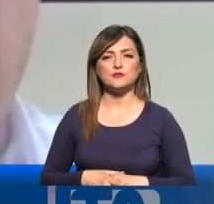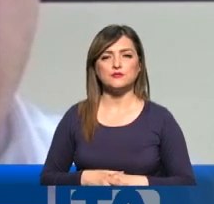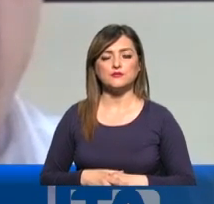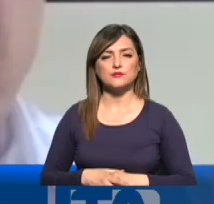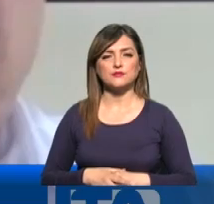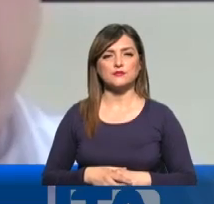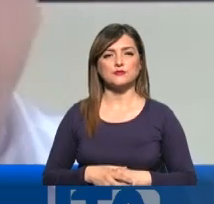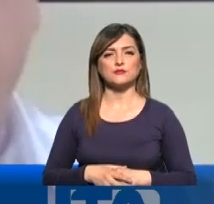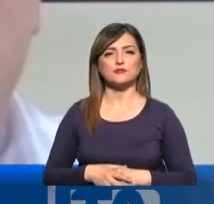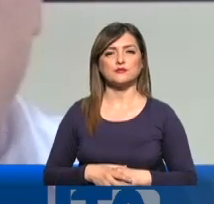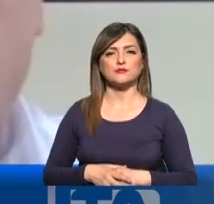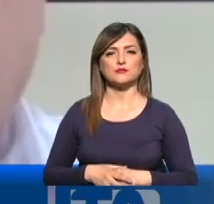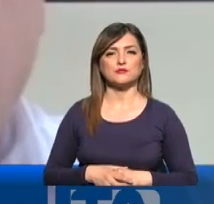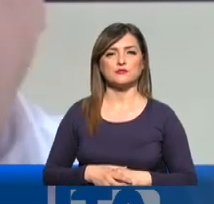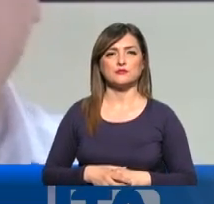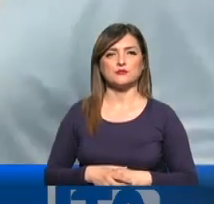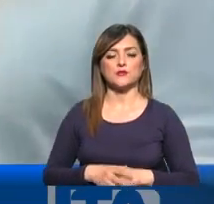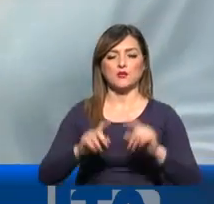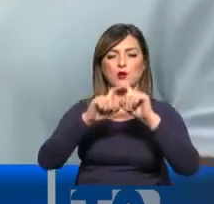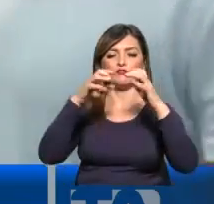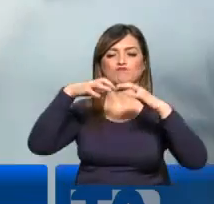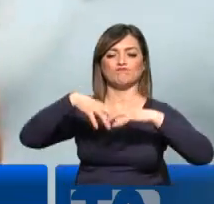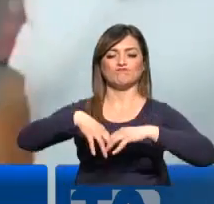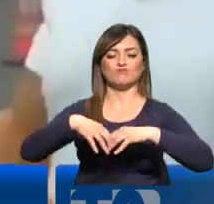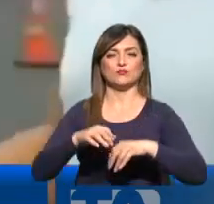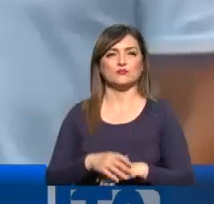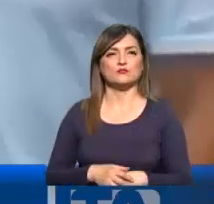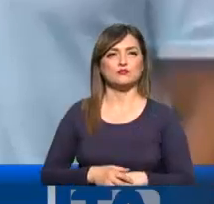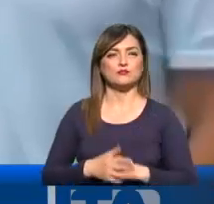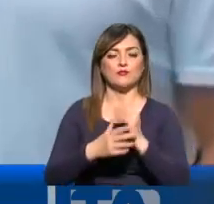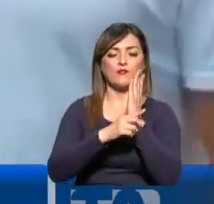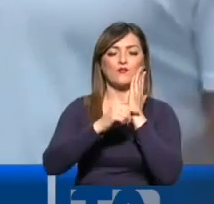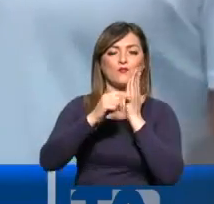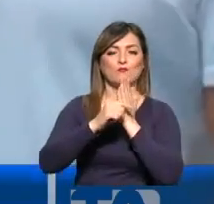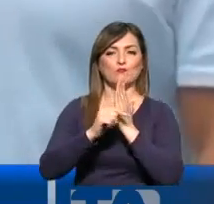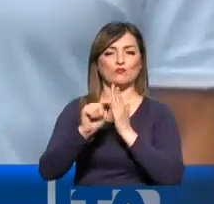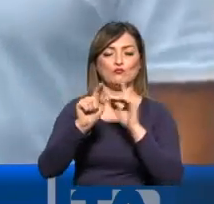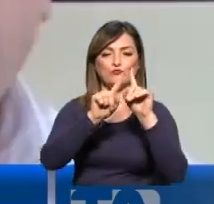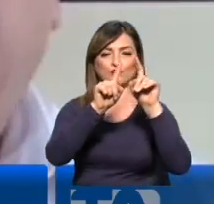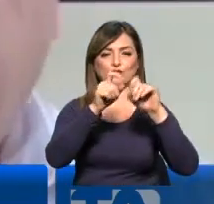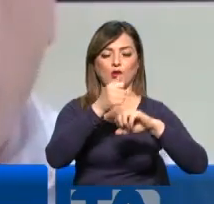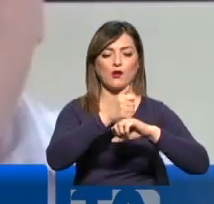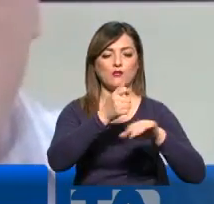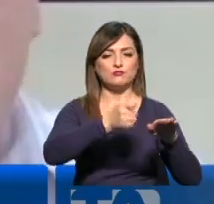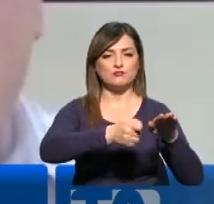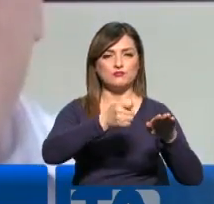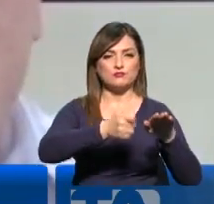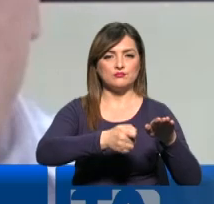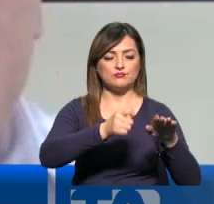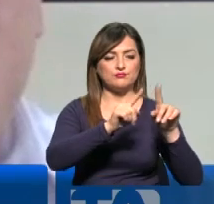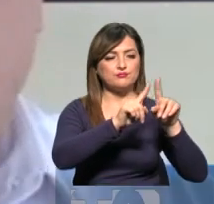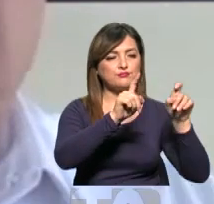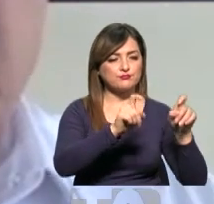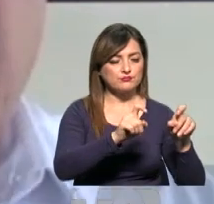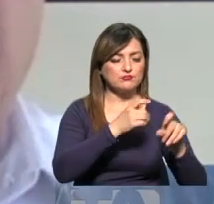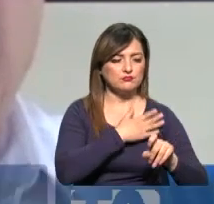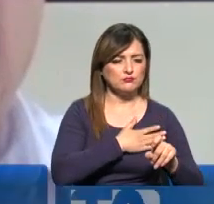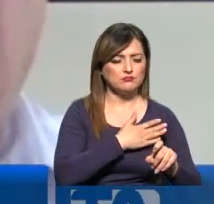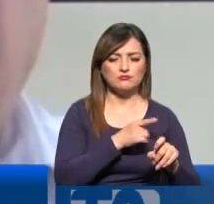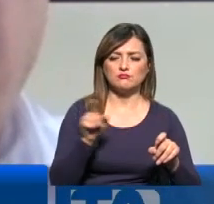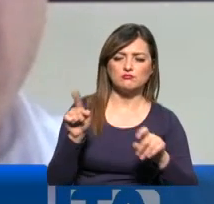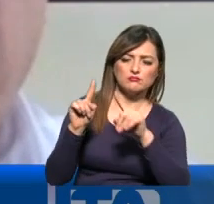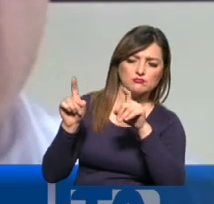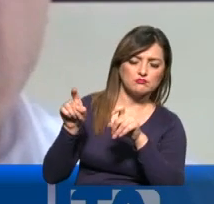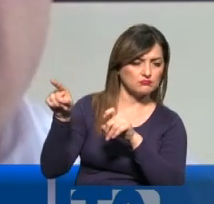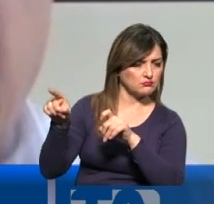está a punto de finiquitarse. Finalmente, el ministro aseguró que hizo consultas. He pedido en consulta